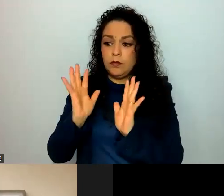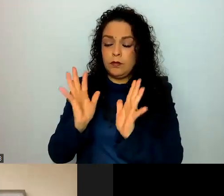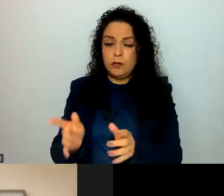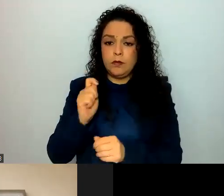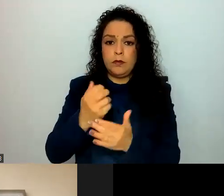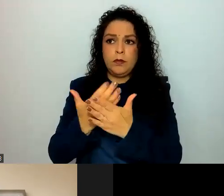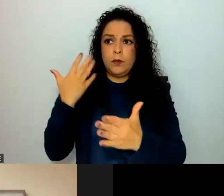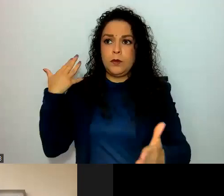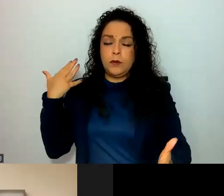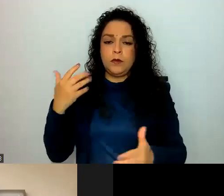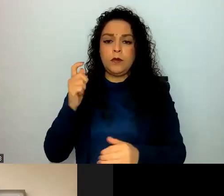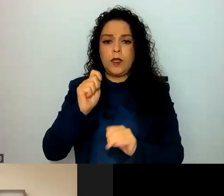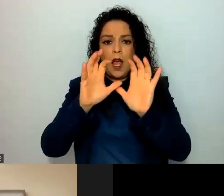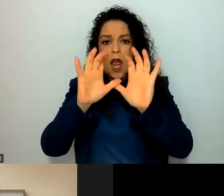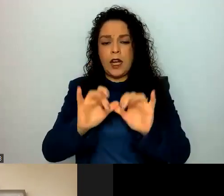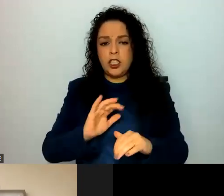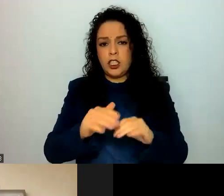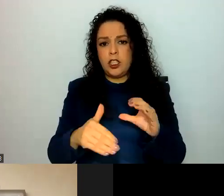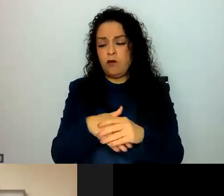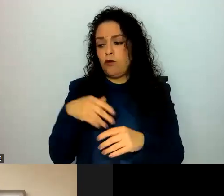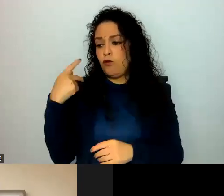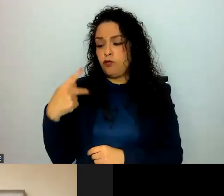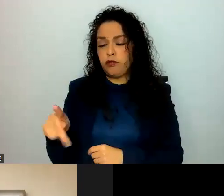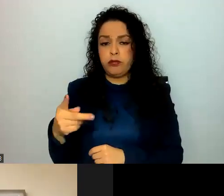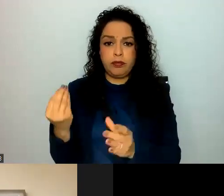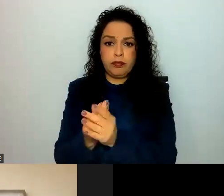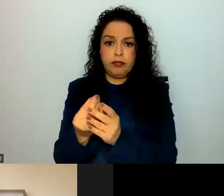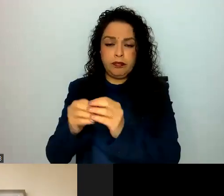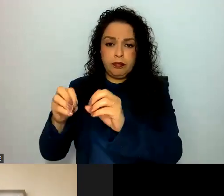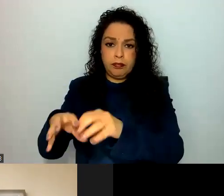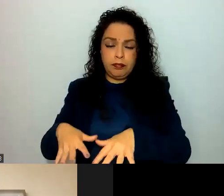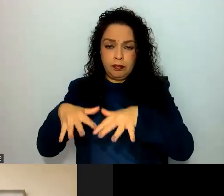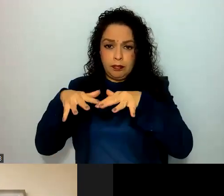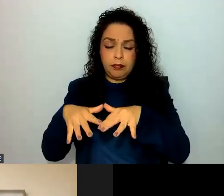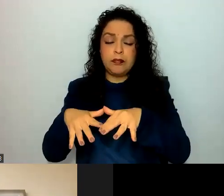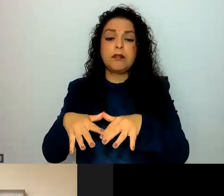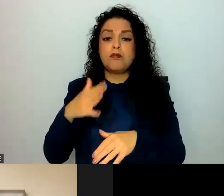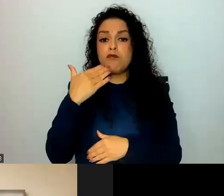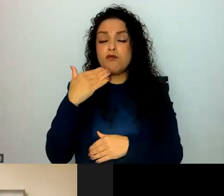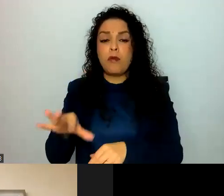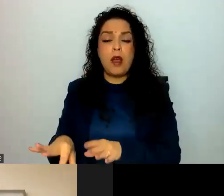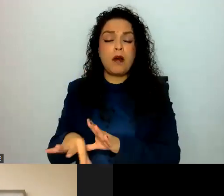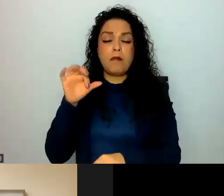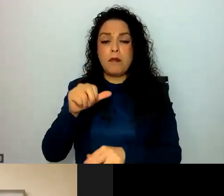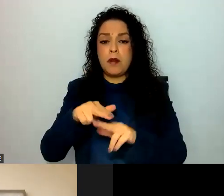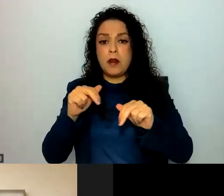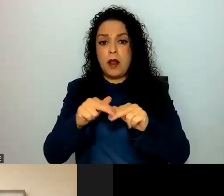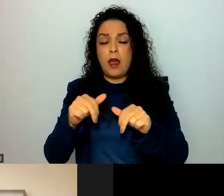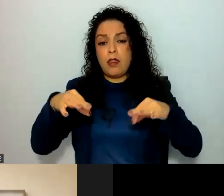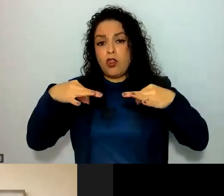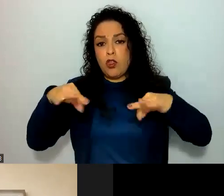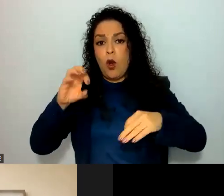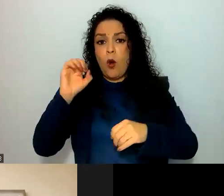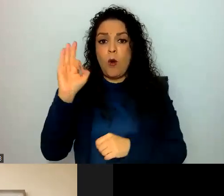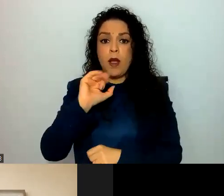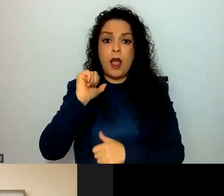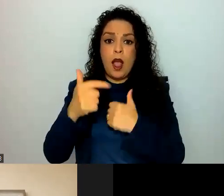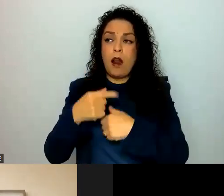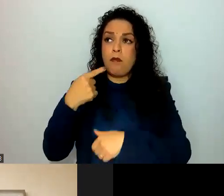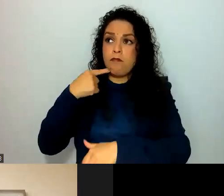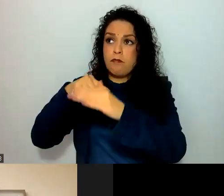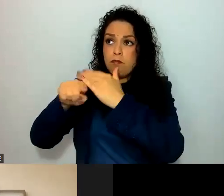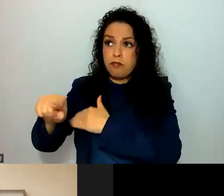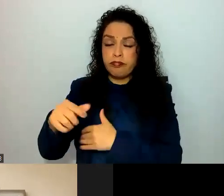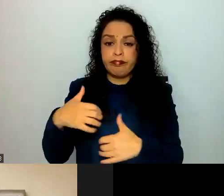histórico del proceso parlamentario, y toda vez que no fue localizado algún documento donde se conste el seguimiento o si se realizó alguna denuncia, queja, punto de